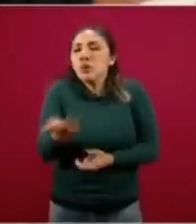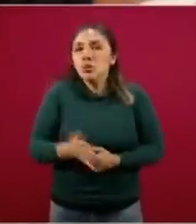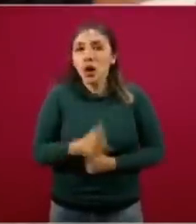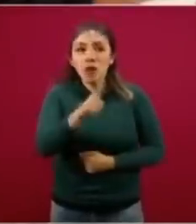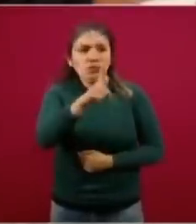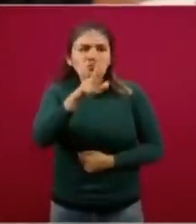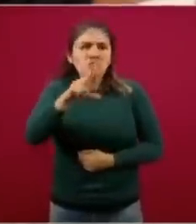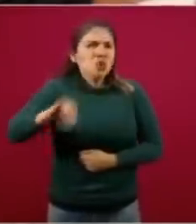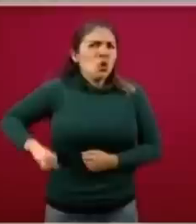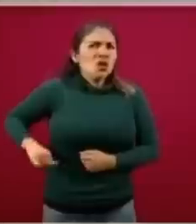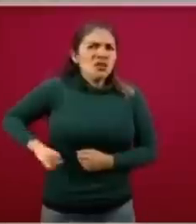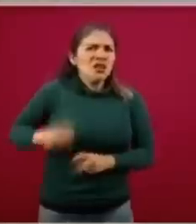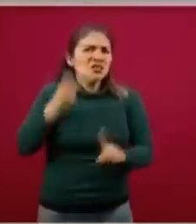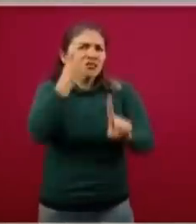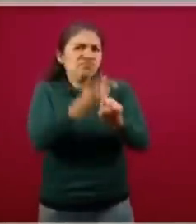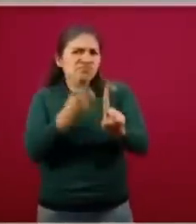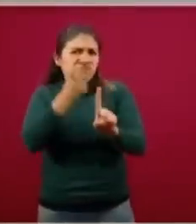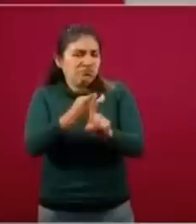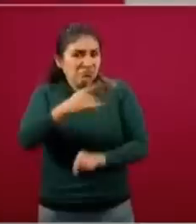interesa la crítica